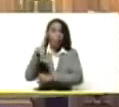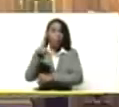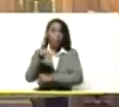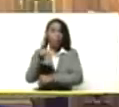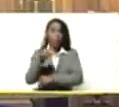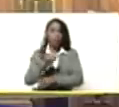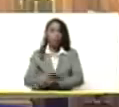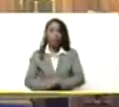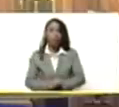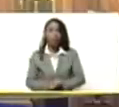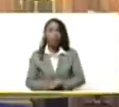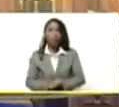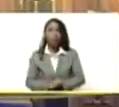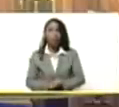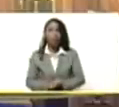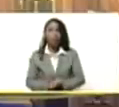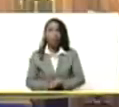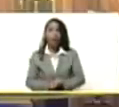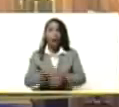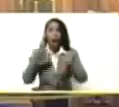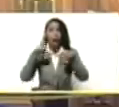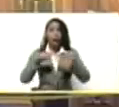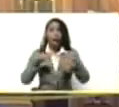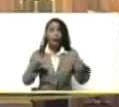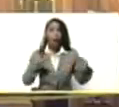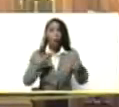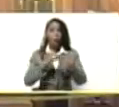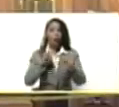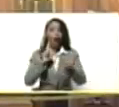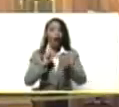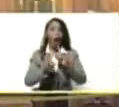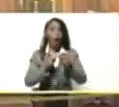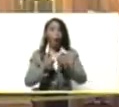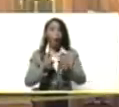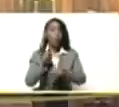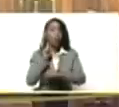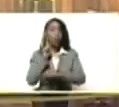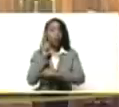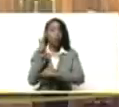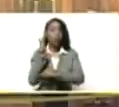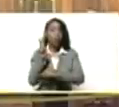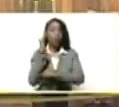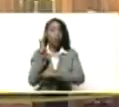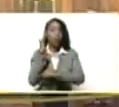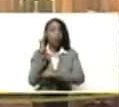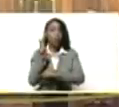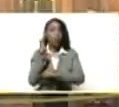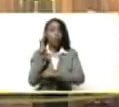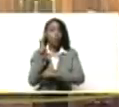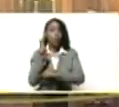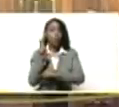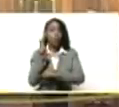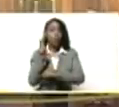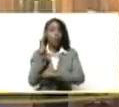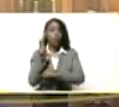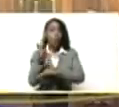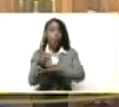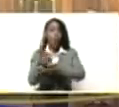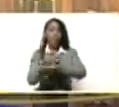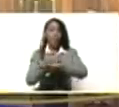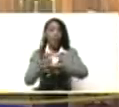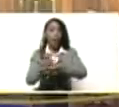crecimiento de la economía real que hemos logrado con esfuerzo y trabajo nacional yo le